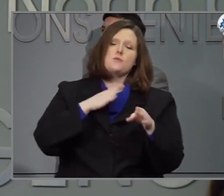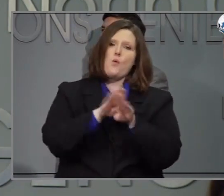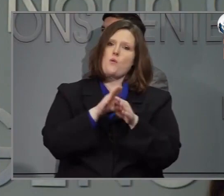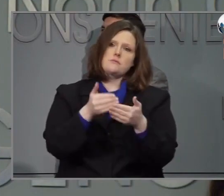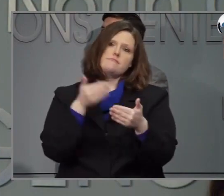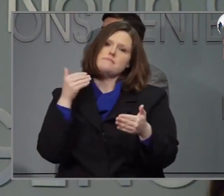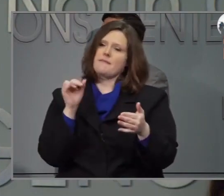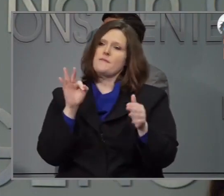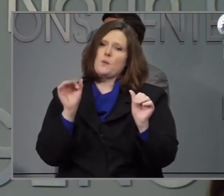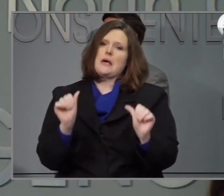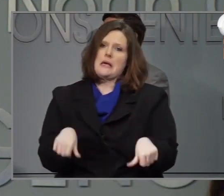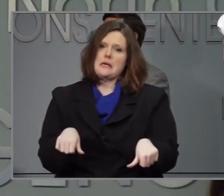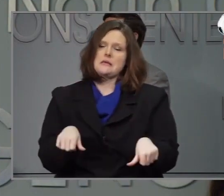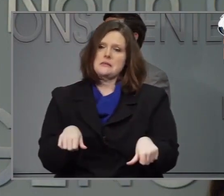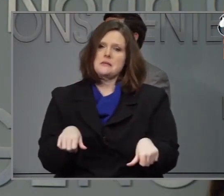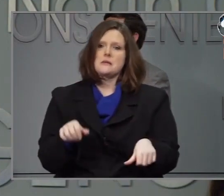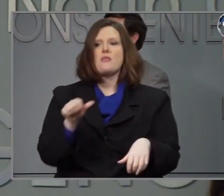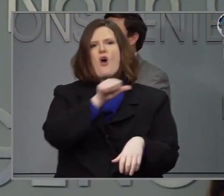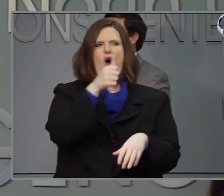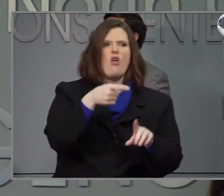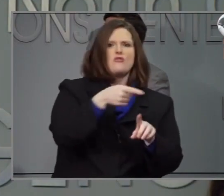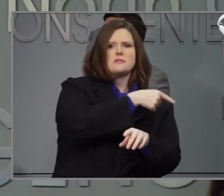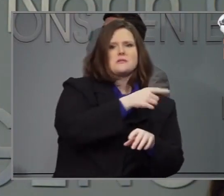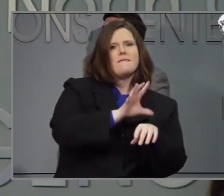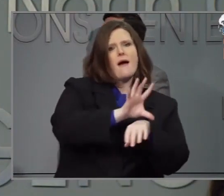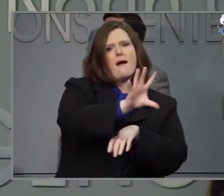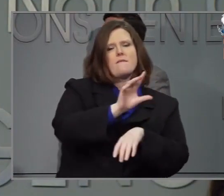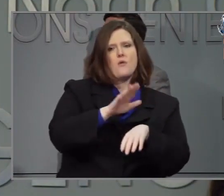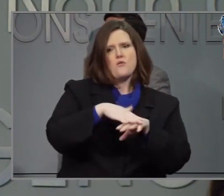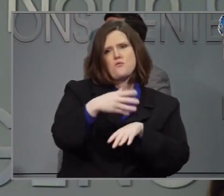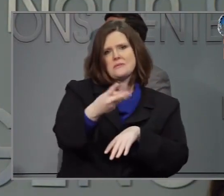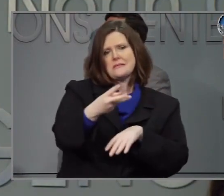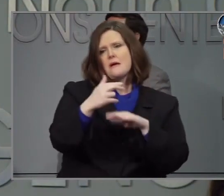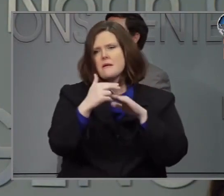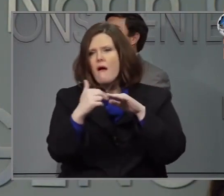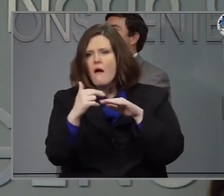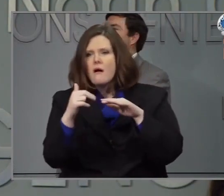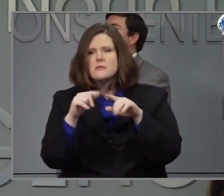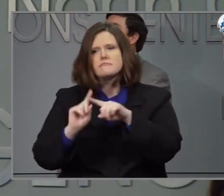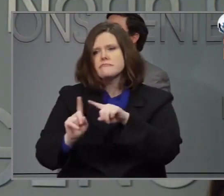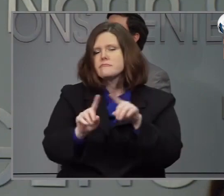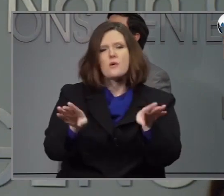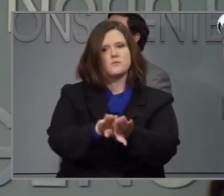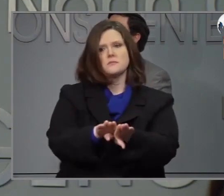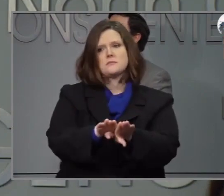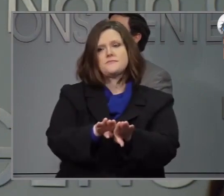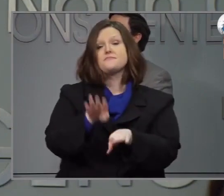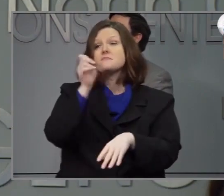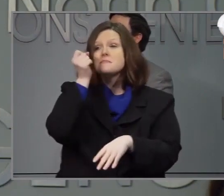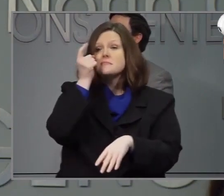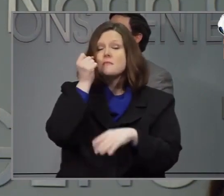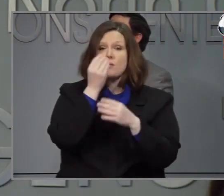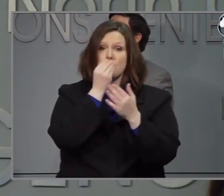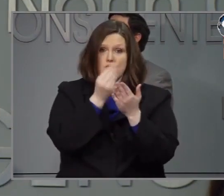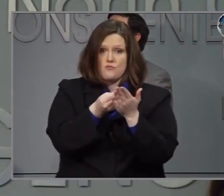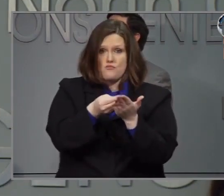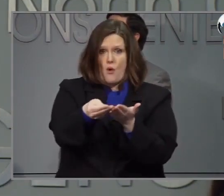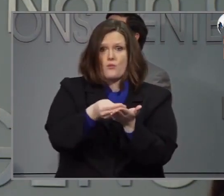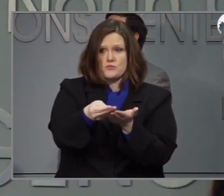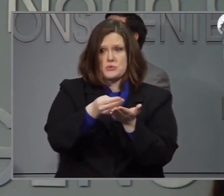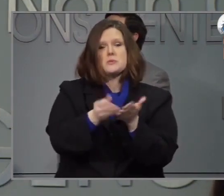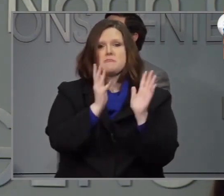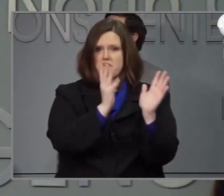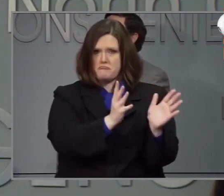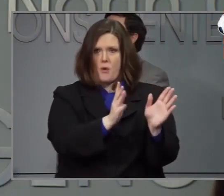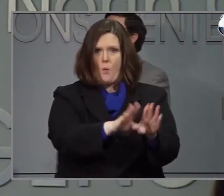fecha y también ser a las 5 de la tarde el miércoles las tiendas de comestibles mantendrán las